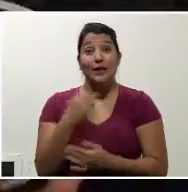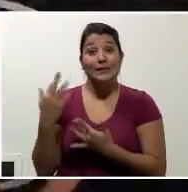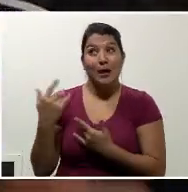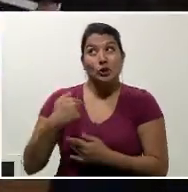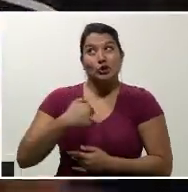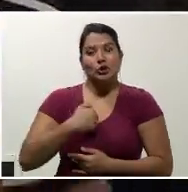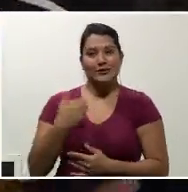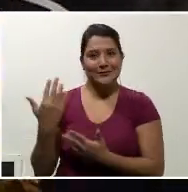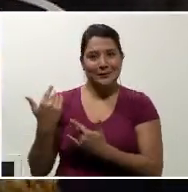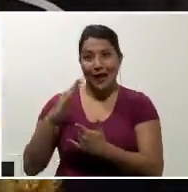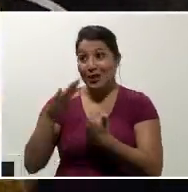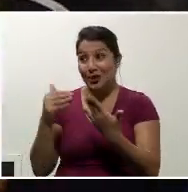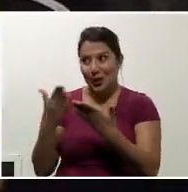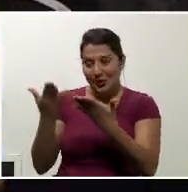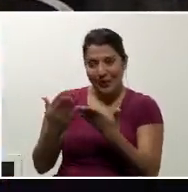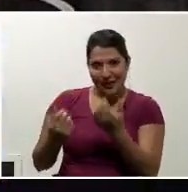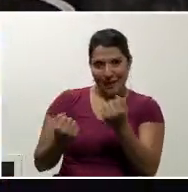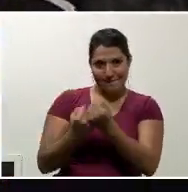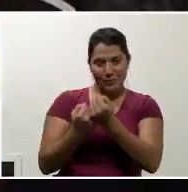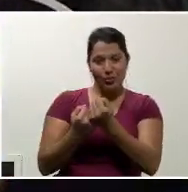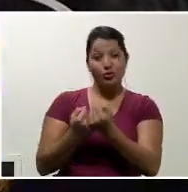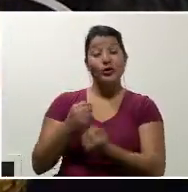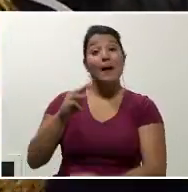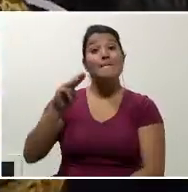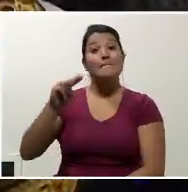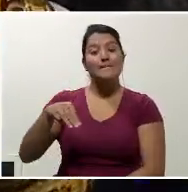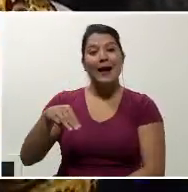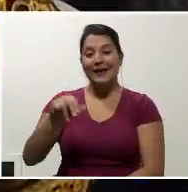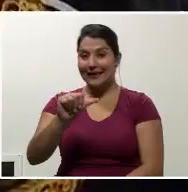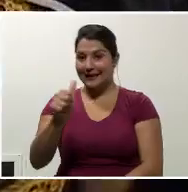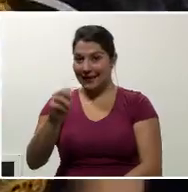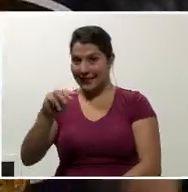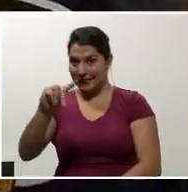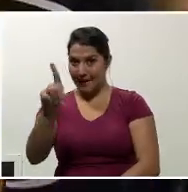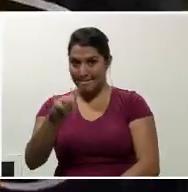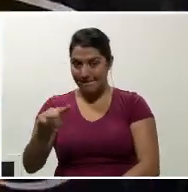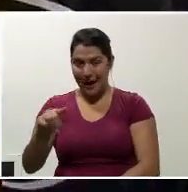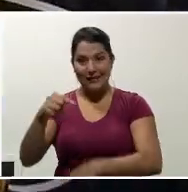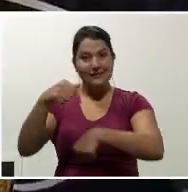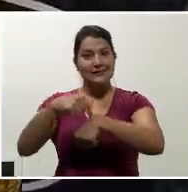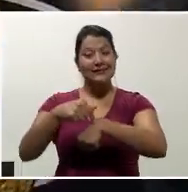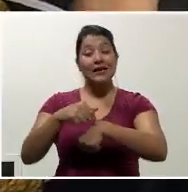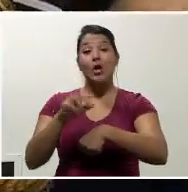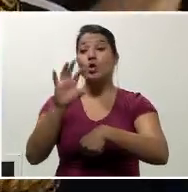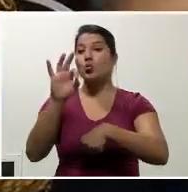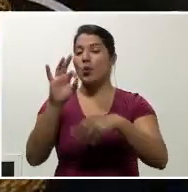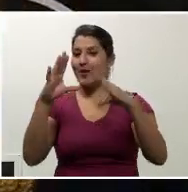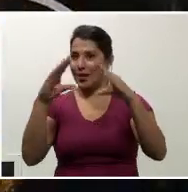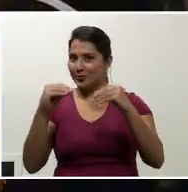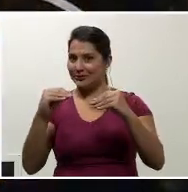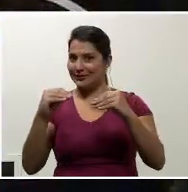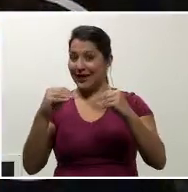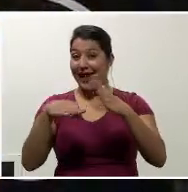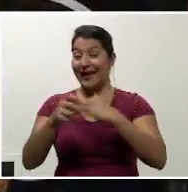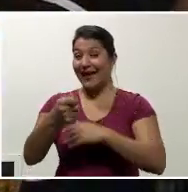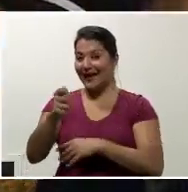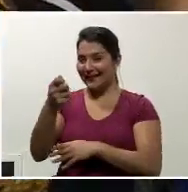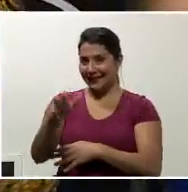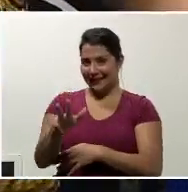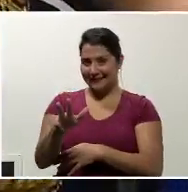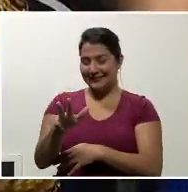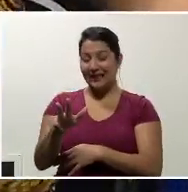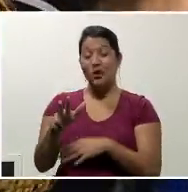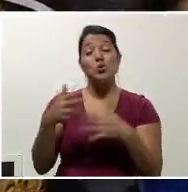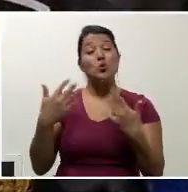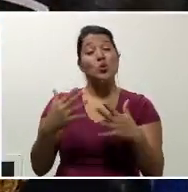Espero yo, ¿verdad?, que todos me apoyen el martes 10 de marzo a las 9 de la noche en el Canal 13. Va a